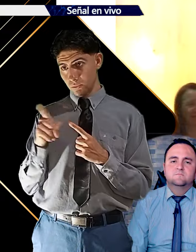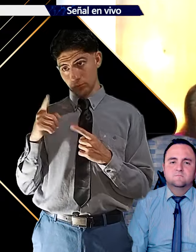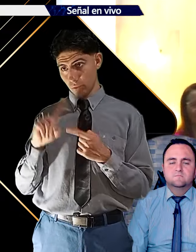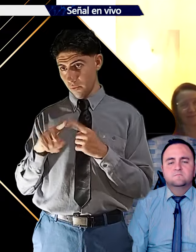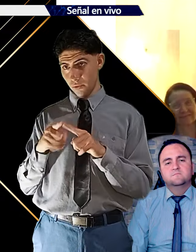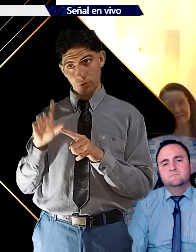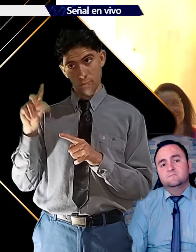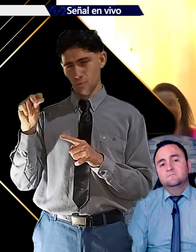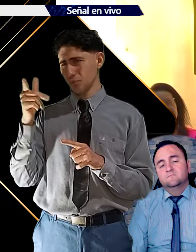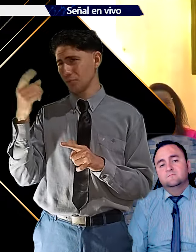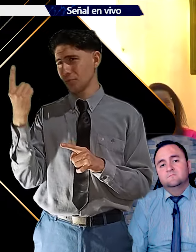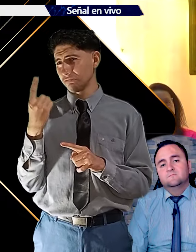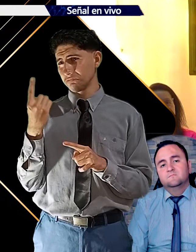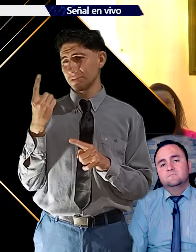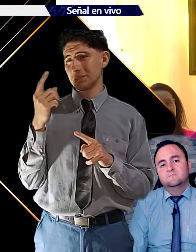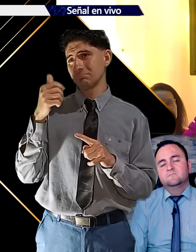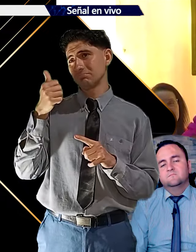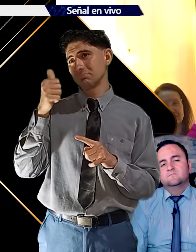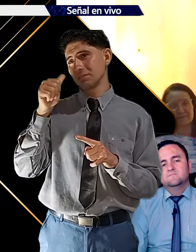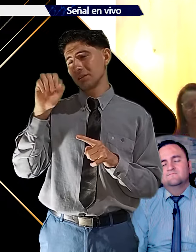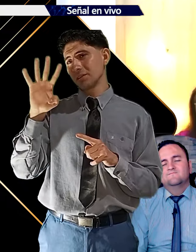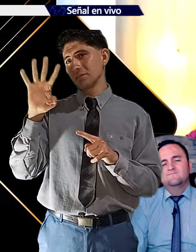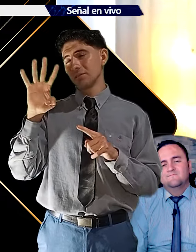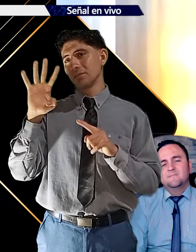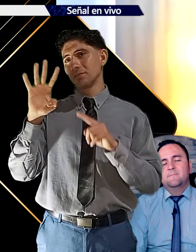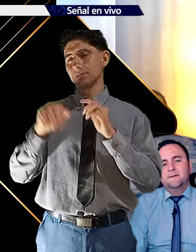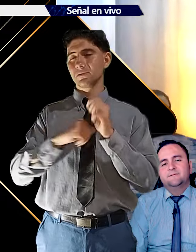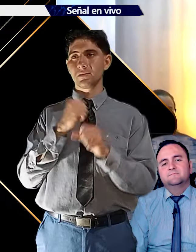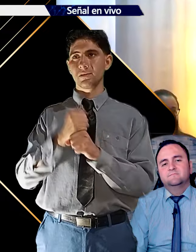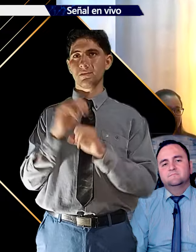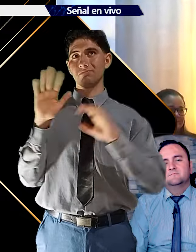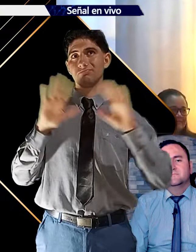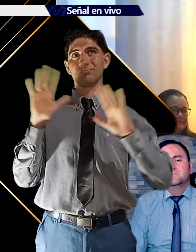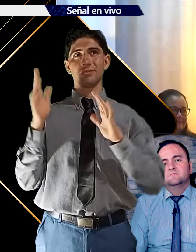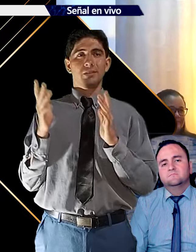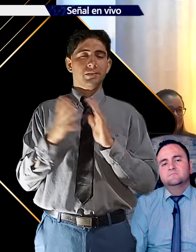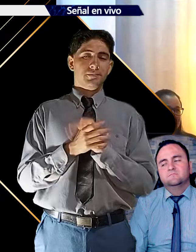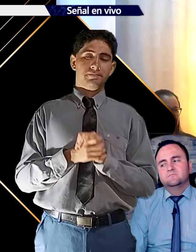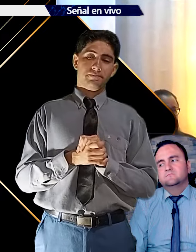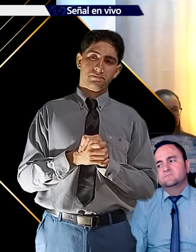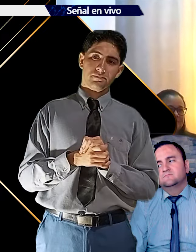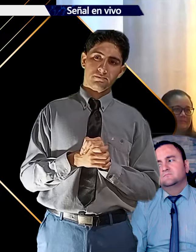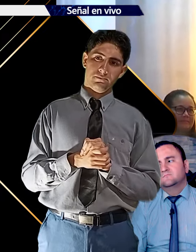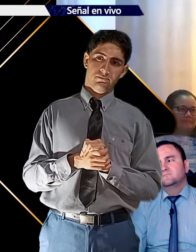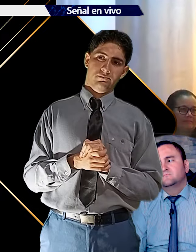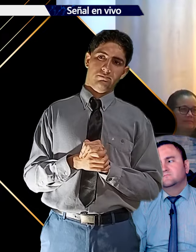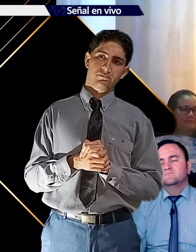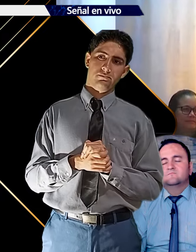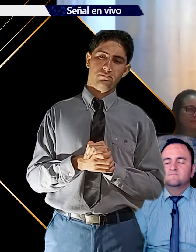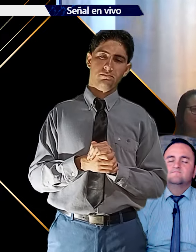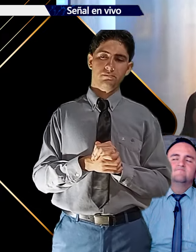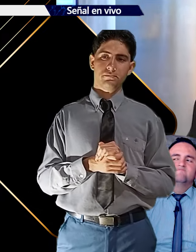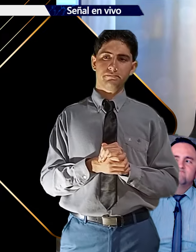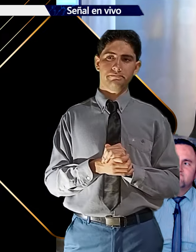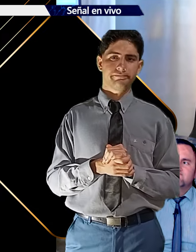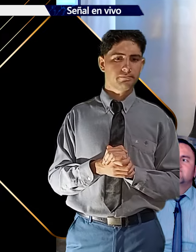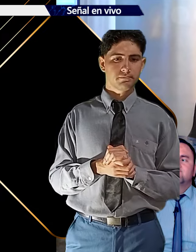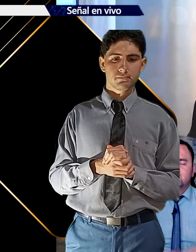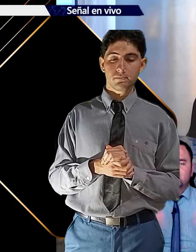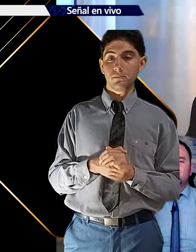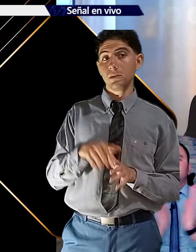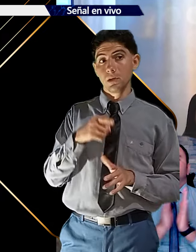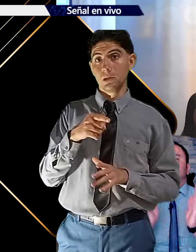Yo le dije, ah, ya. Bueno, número 1, tú no estás para tener novio. Todavía no. Sé que el chico es muy inteligente. Va a cumplir 17